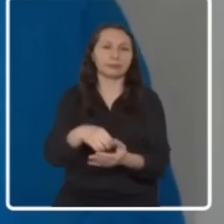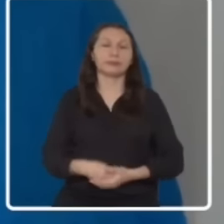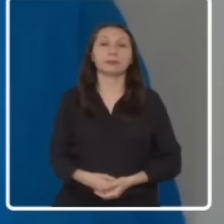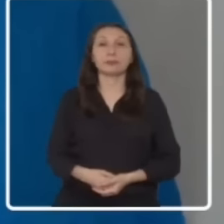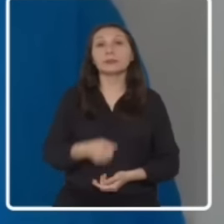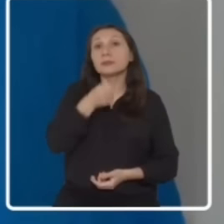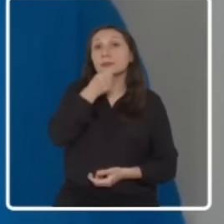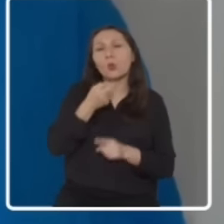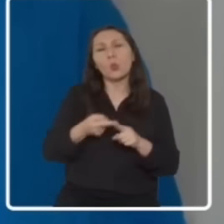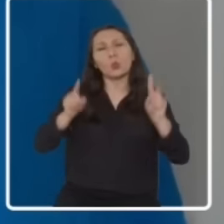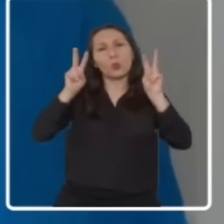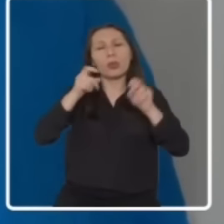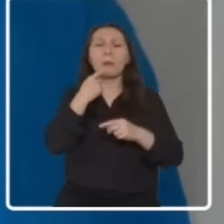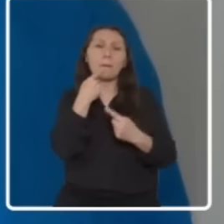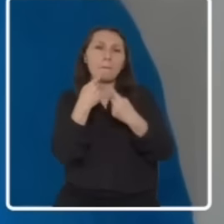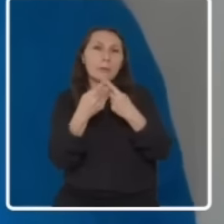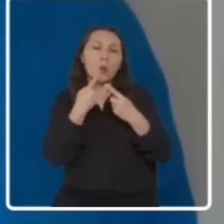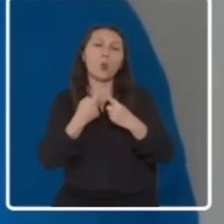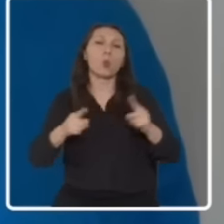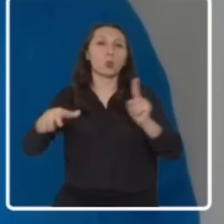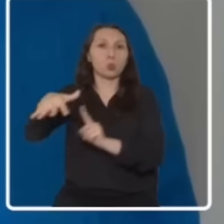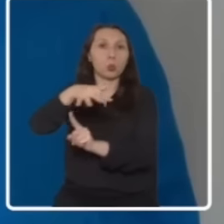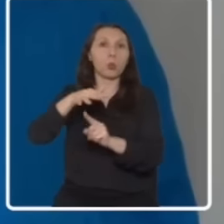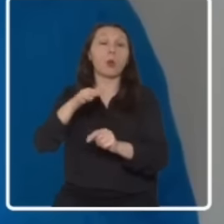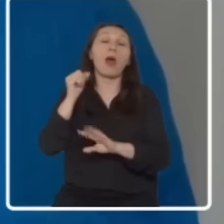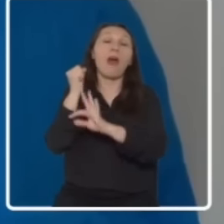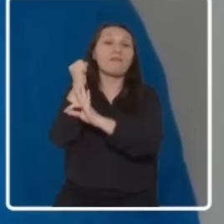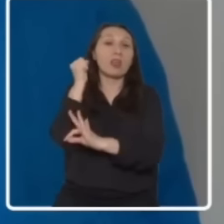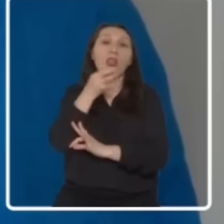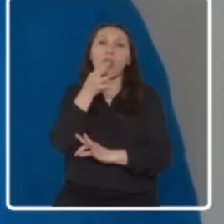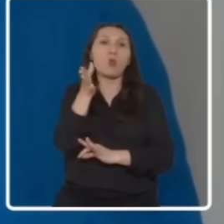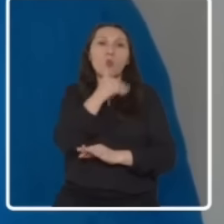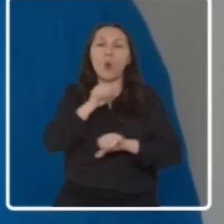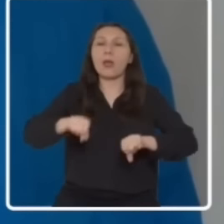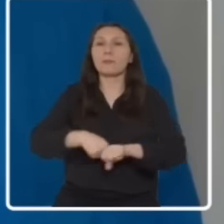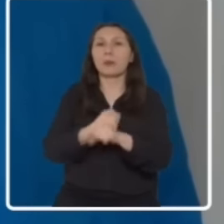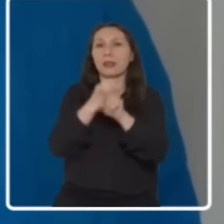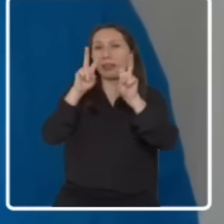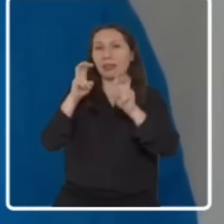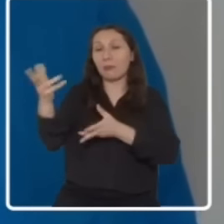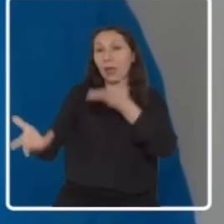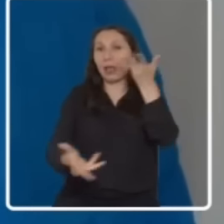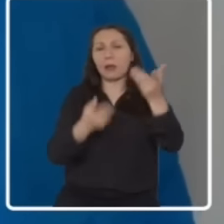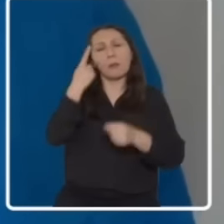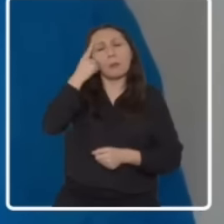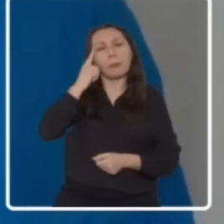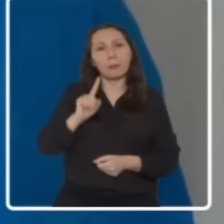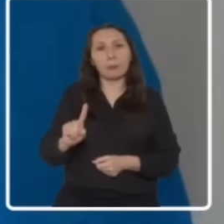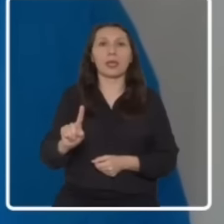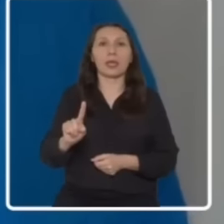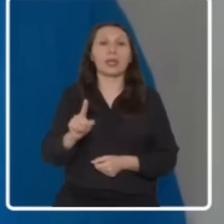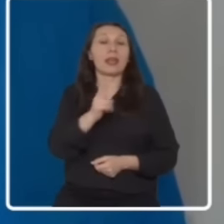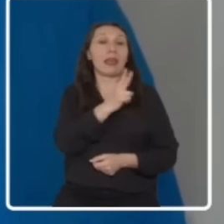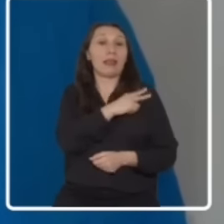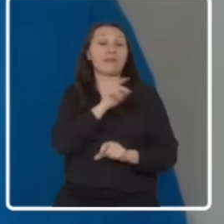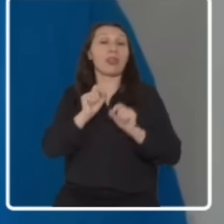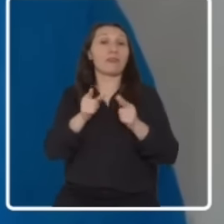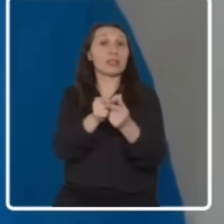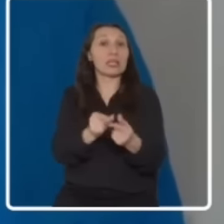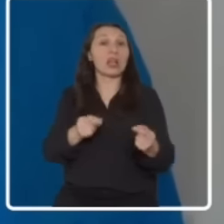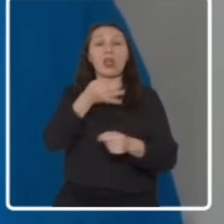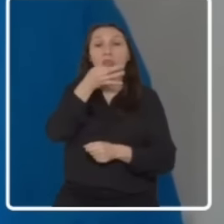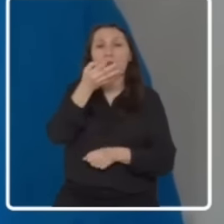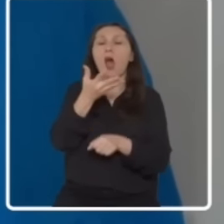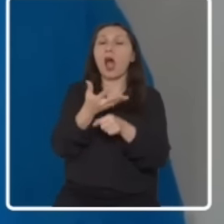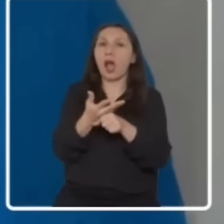Ministra, yo la quiero cambiar de tema por otro tema de contingencia, porque la Fiscalía dice que no hay detenidos específicamente por los incendios, sin embargo, desde el jefe de la Defensa Nacional